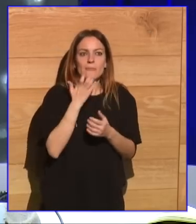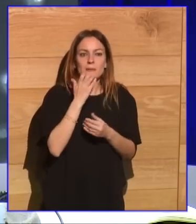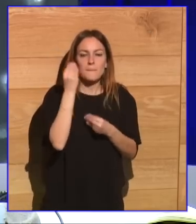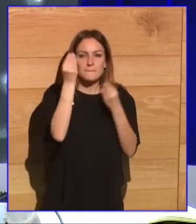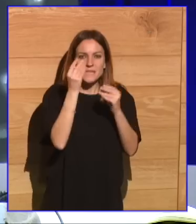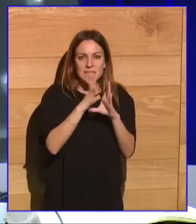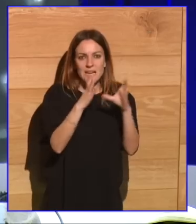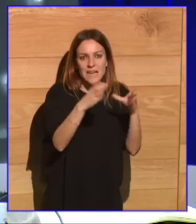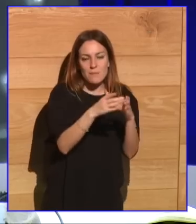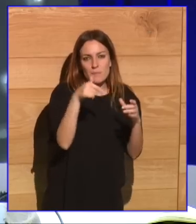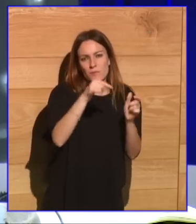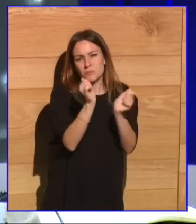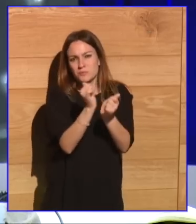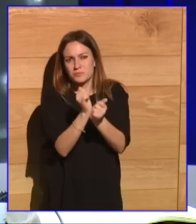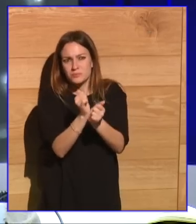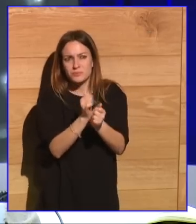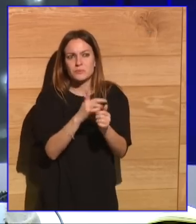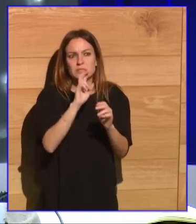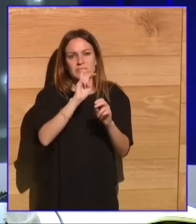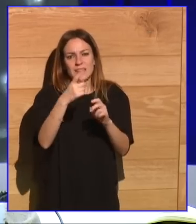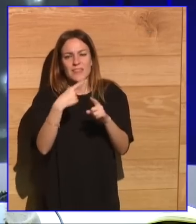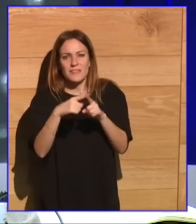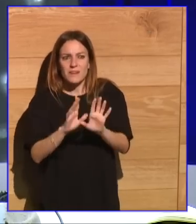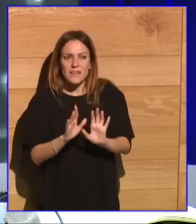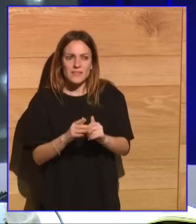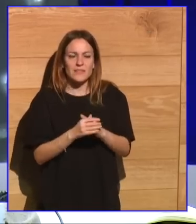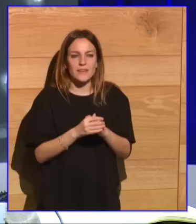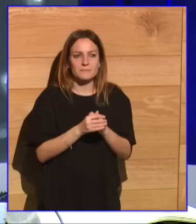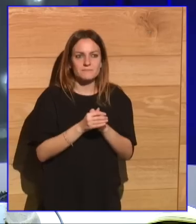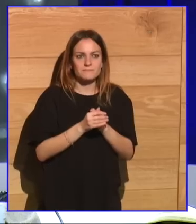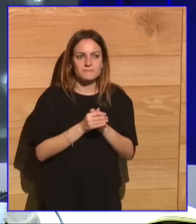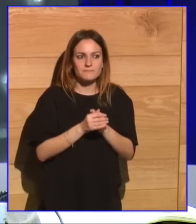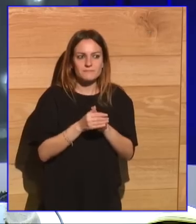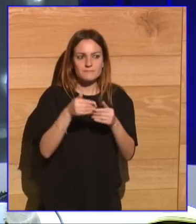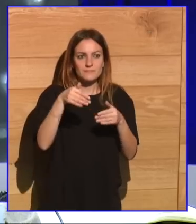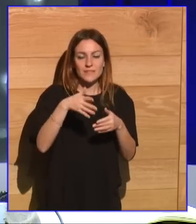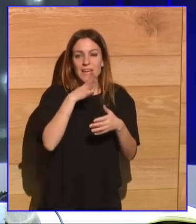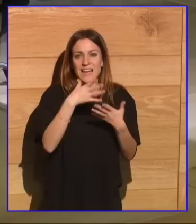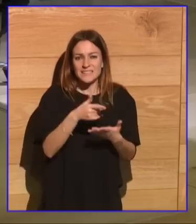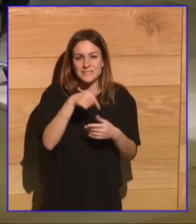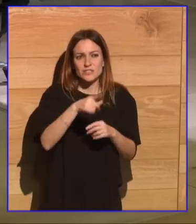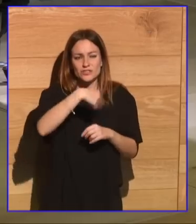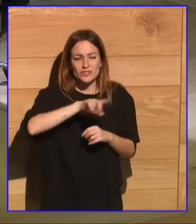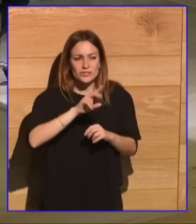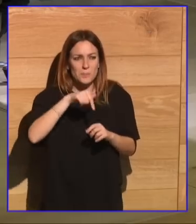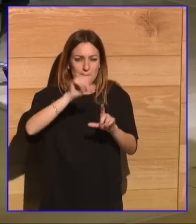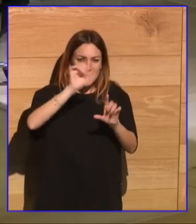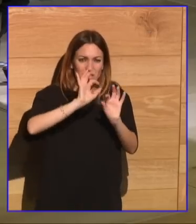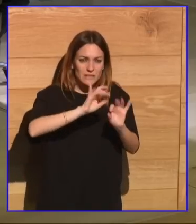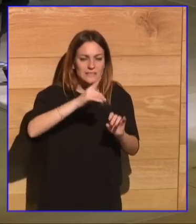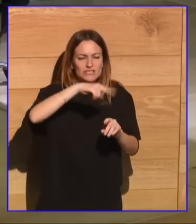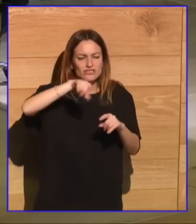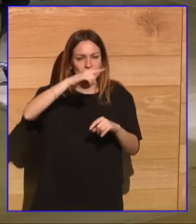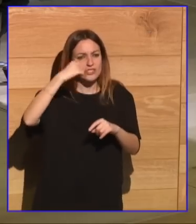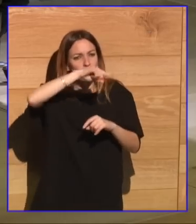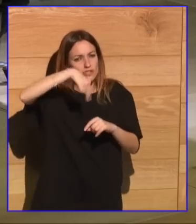ponemos en otro lado, como en el Stalag de Billy Wilder. Aquí estamos la gran pensando, evasión está a lo mejor más claro, cerca de y eso. aquí